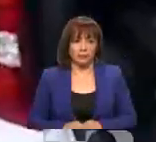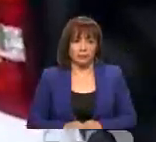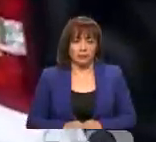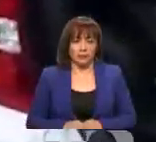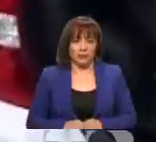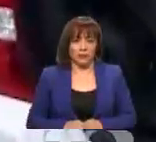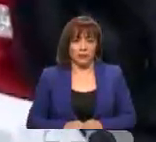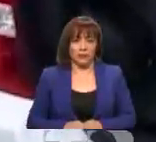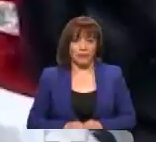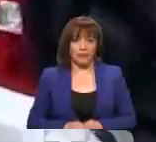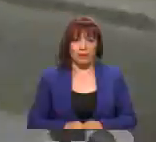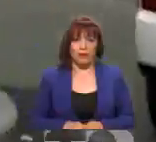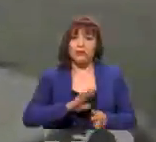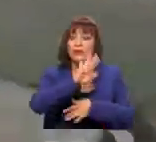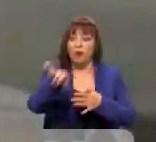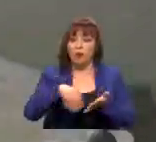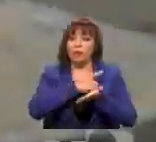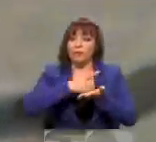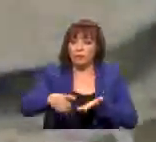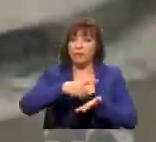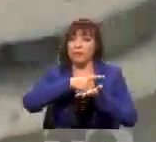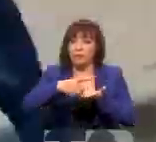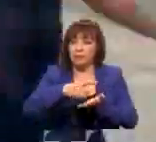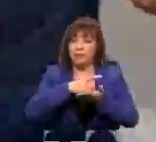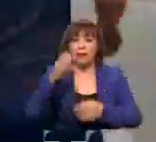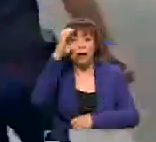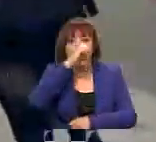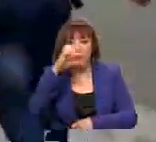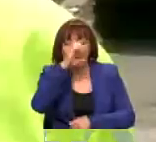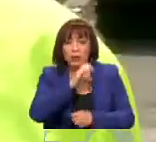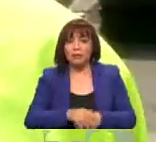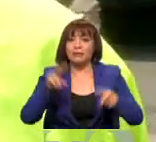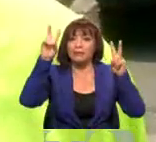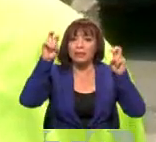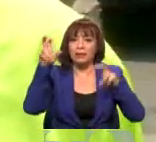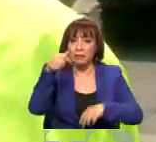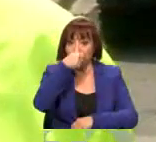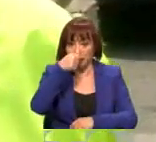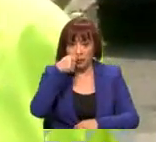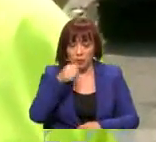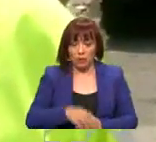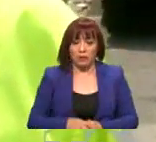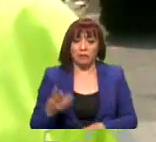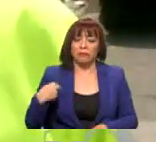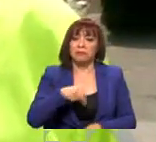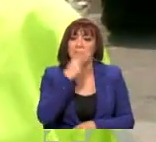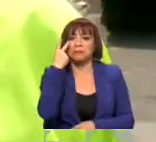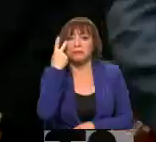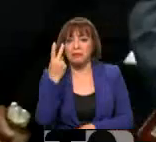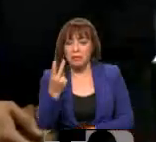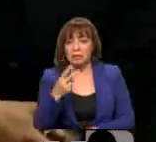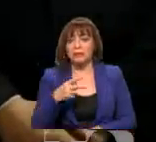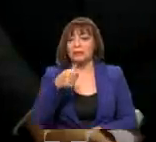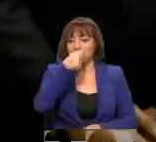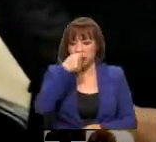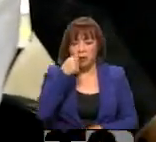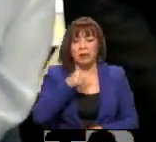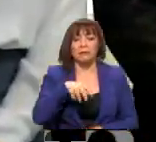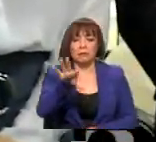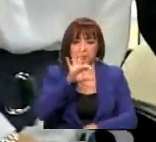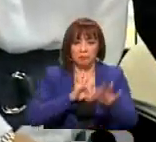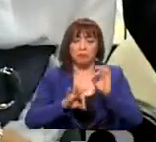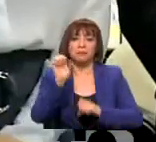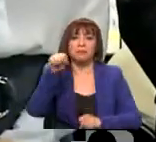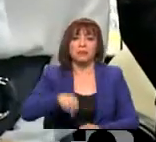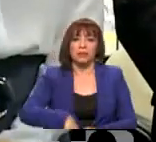Durante la semana se están ejecutando cerca de 20 operativos contra el microtráfico. Tenemos lo que es heroína y cocaína. Esta semana se